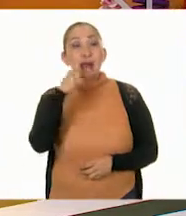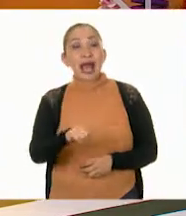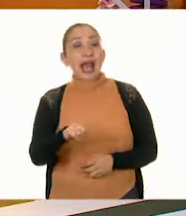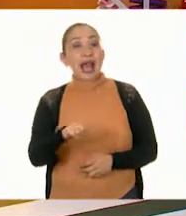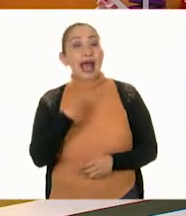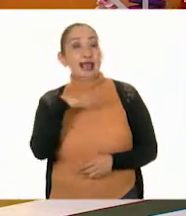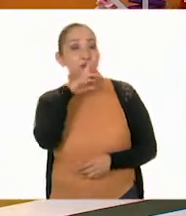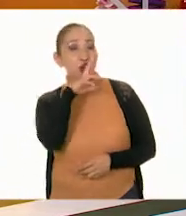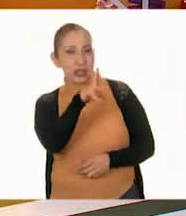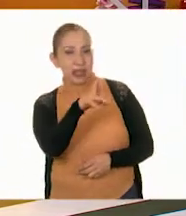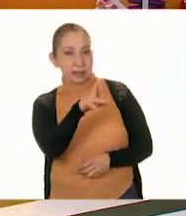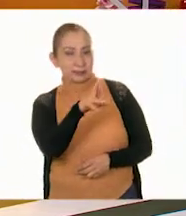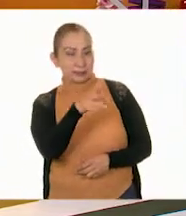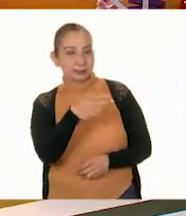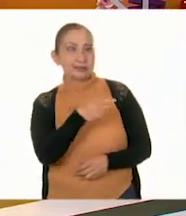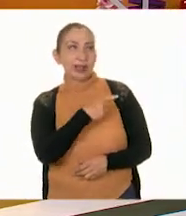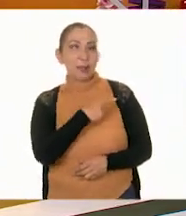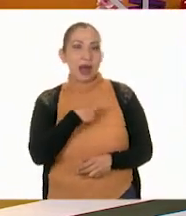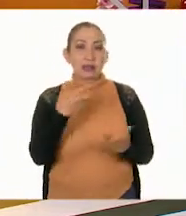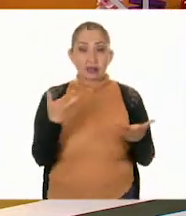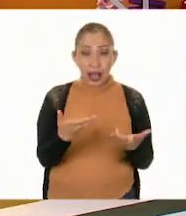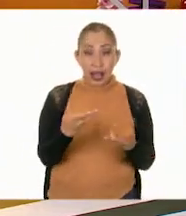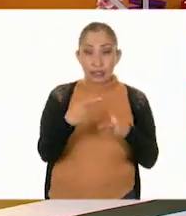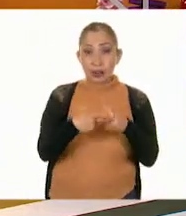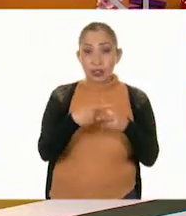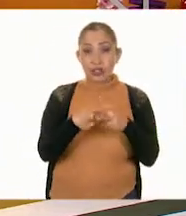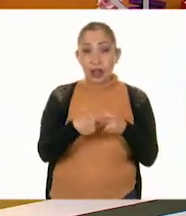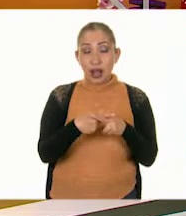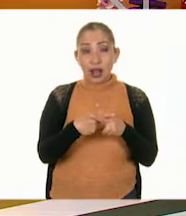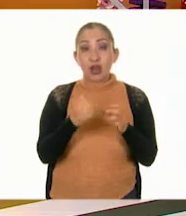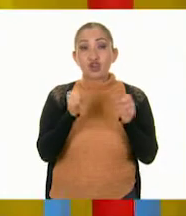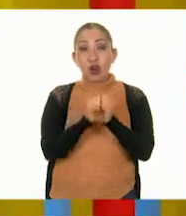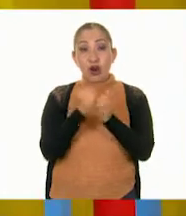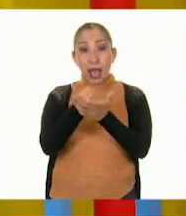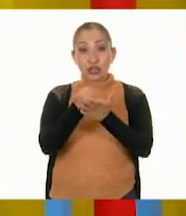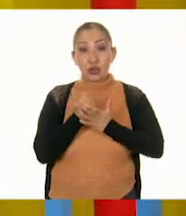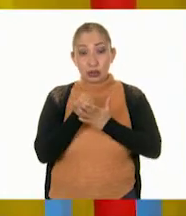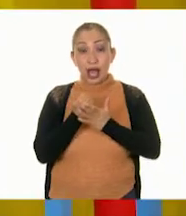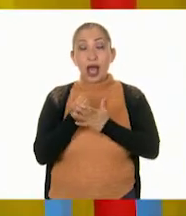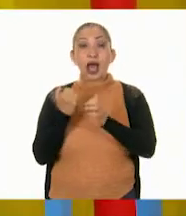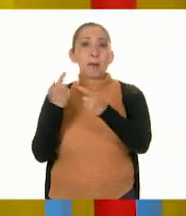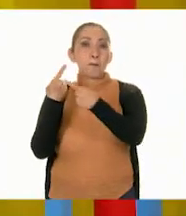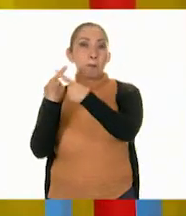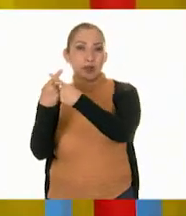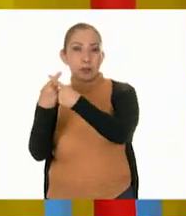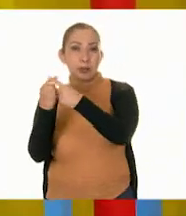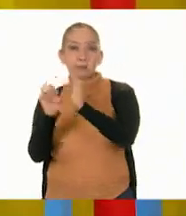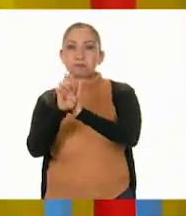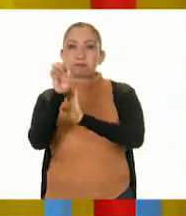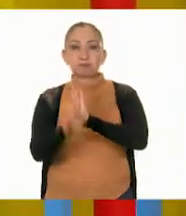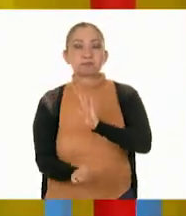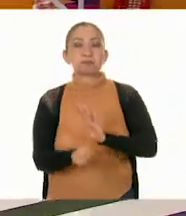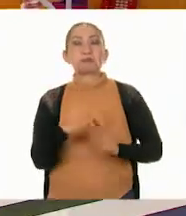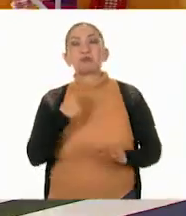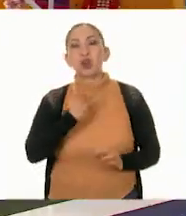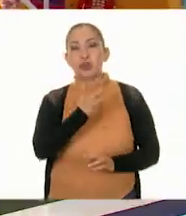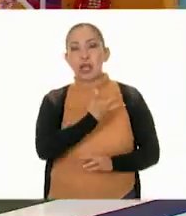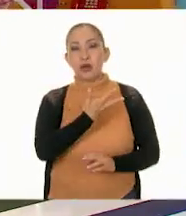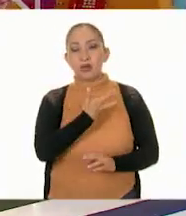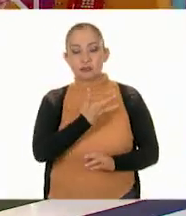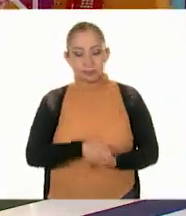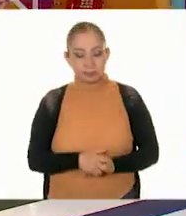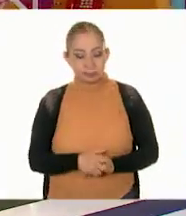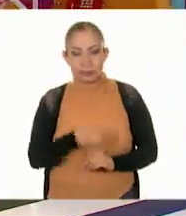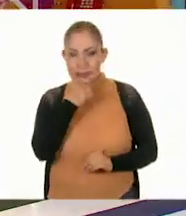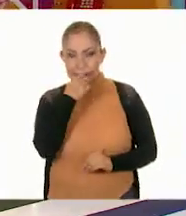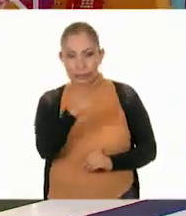la operación, podemos realizar, la división la podemos realizar también con ayuda de una multiplicación. Por ejemplo, si yo tengo